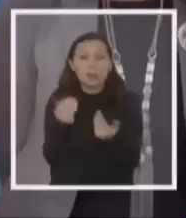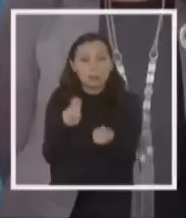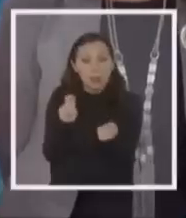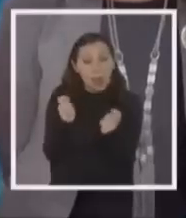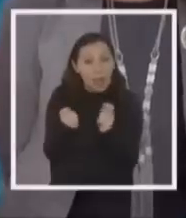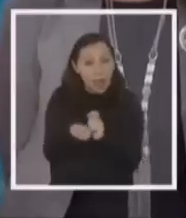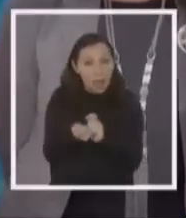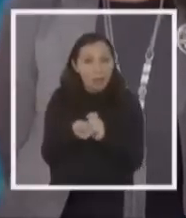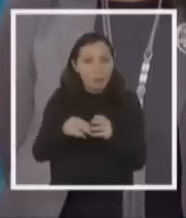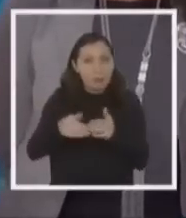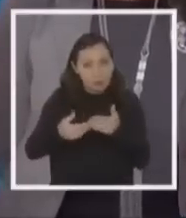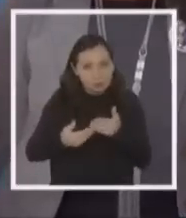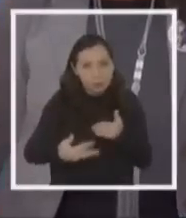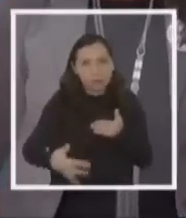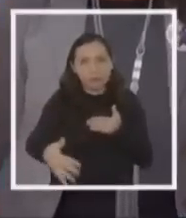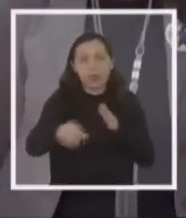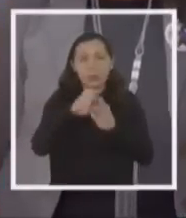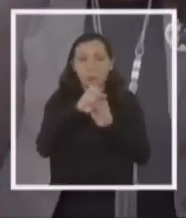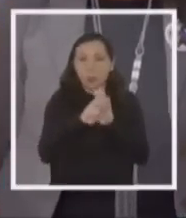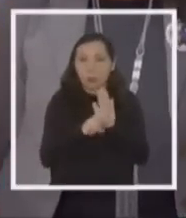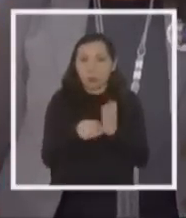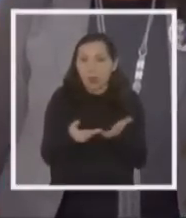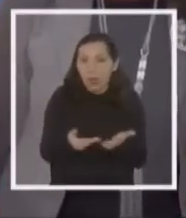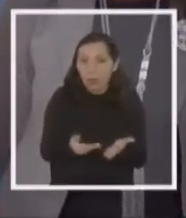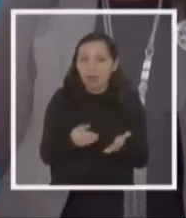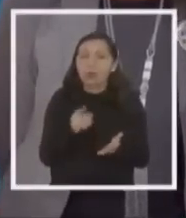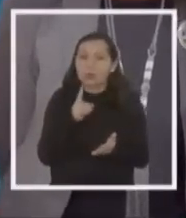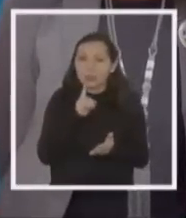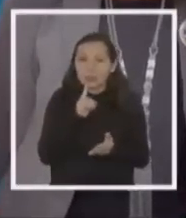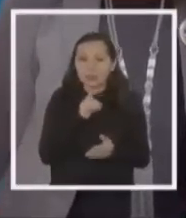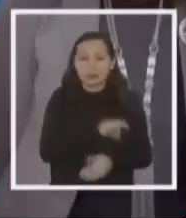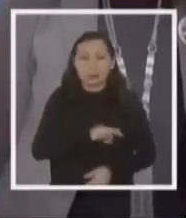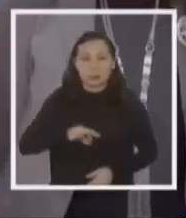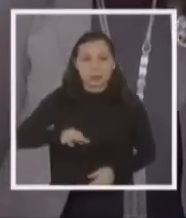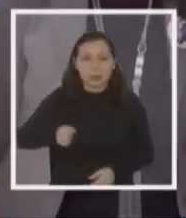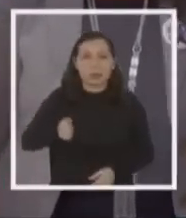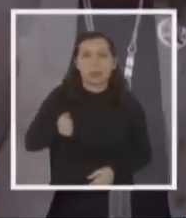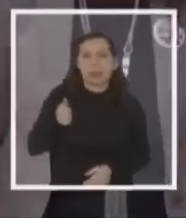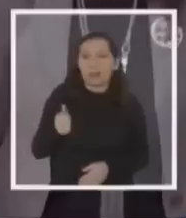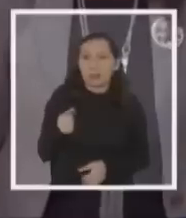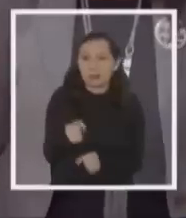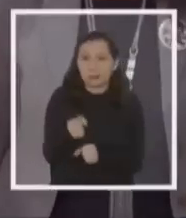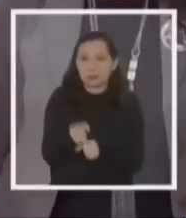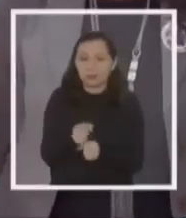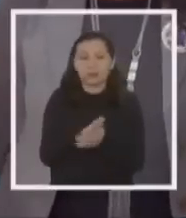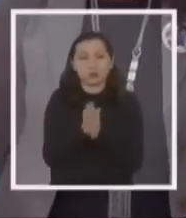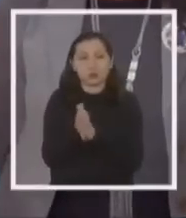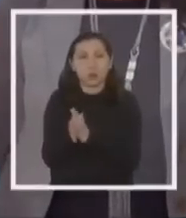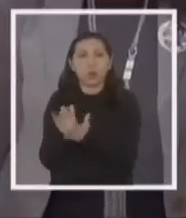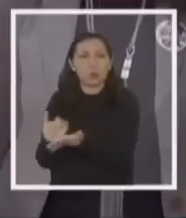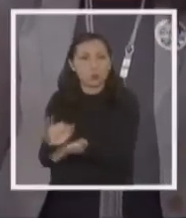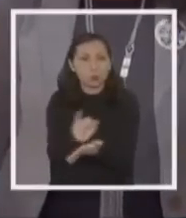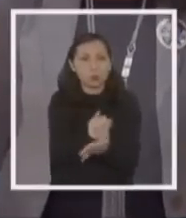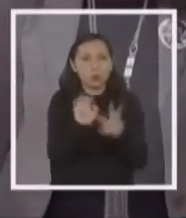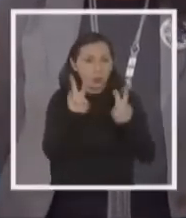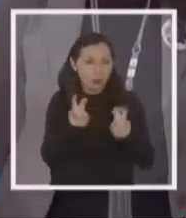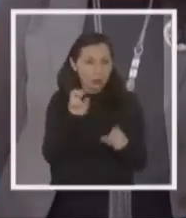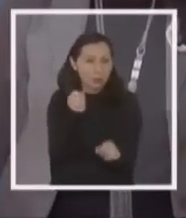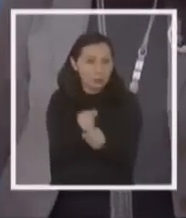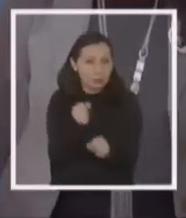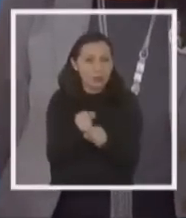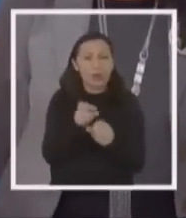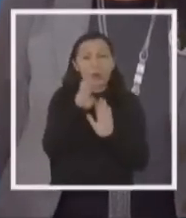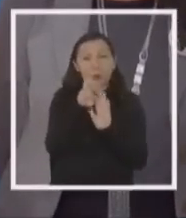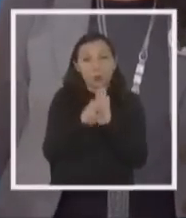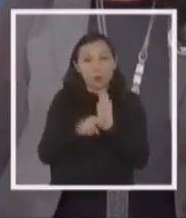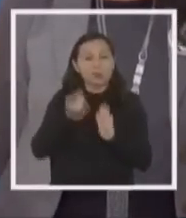de cambios que se vienen a partir de este proyecto, van a tener al Ministerio, a la Dirección del Trabajo y a todos los organismos relacionados para que este